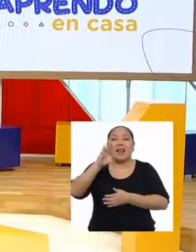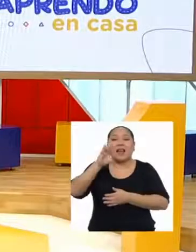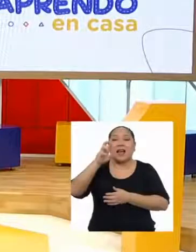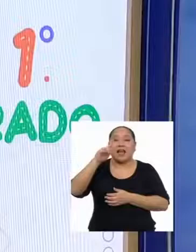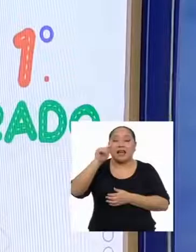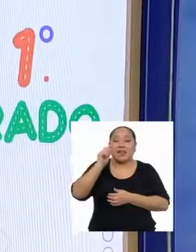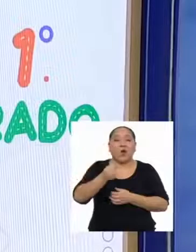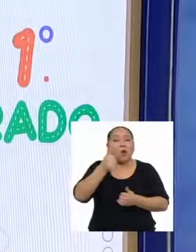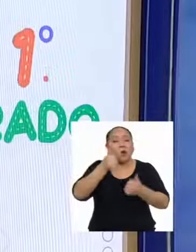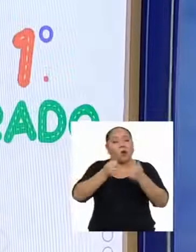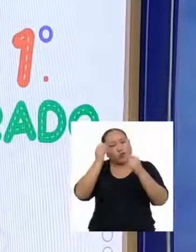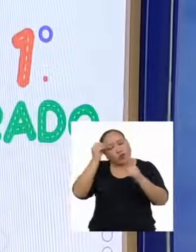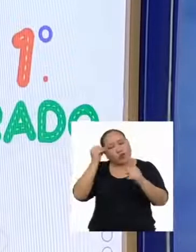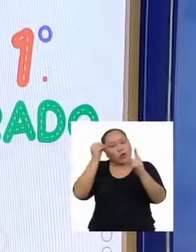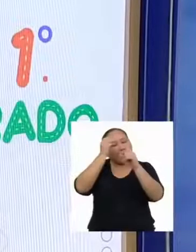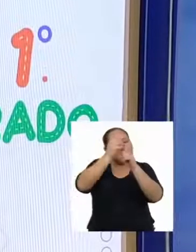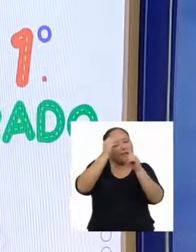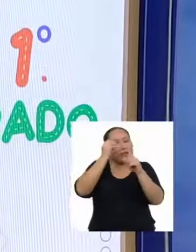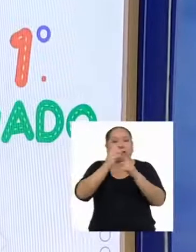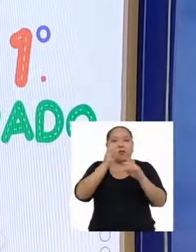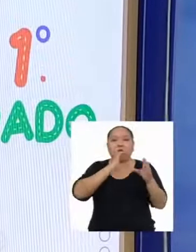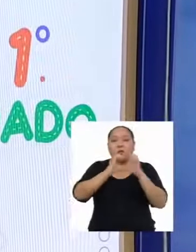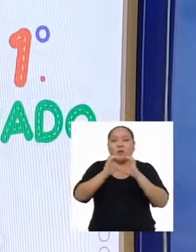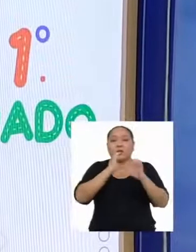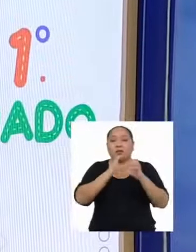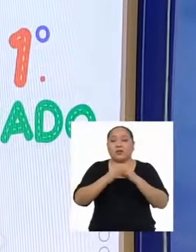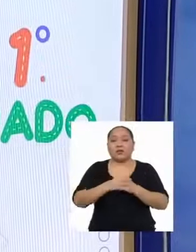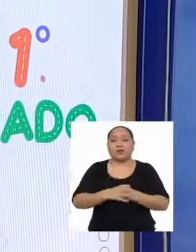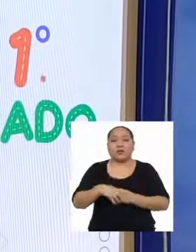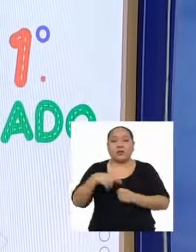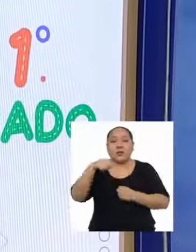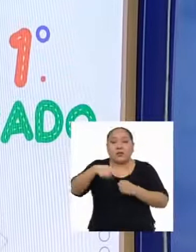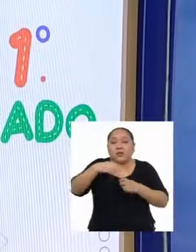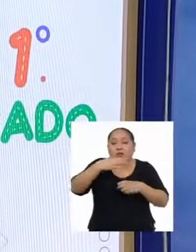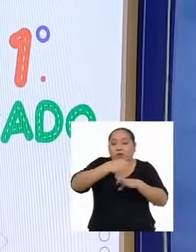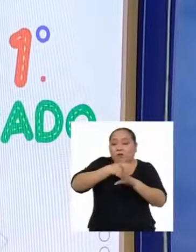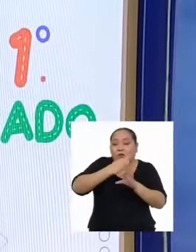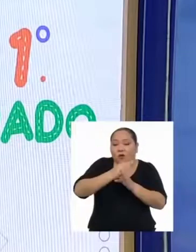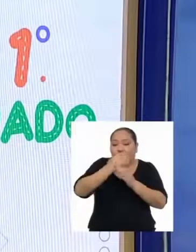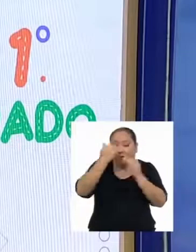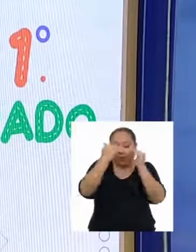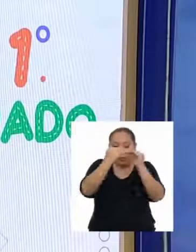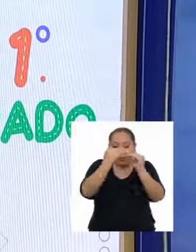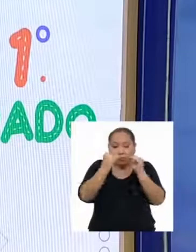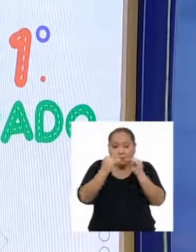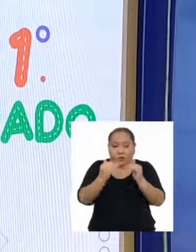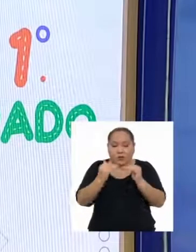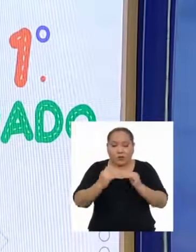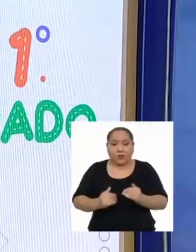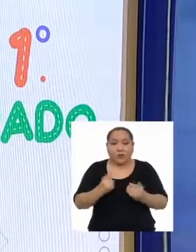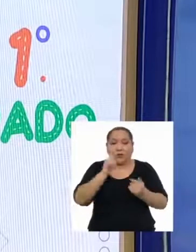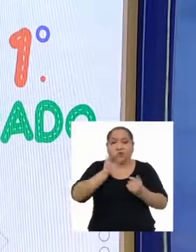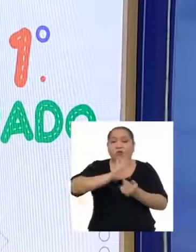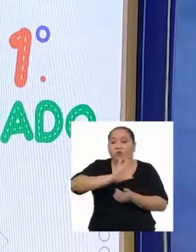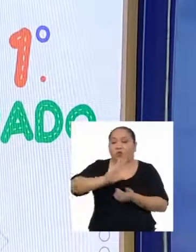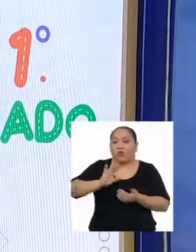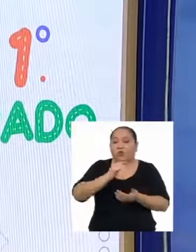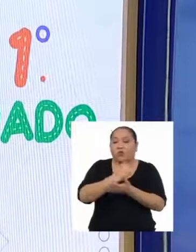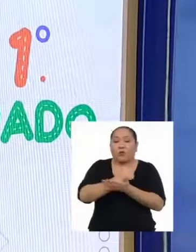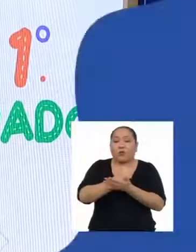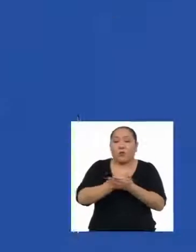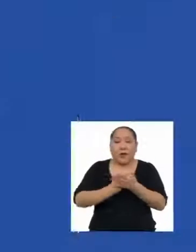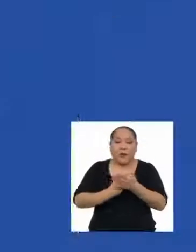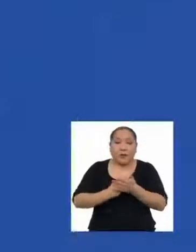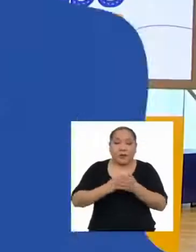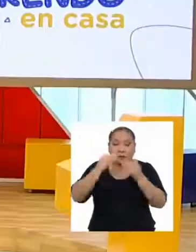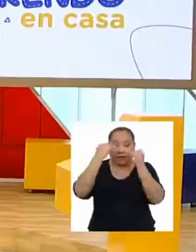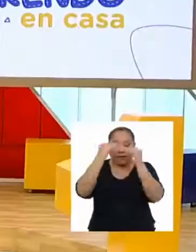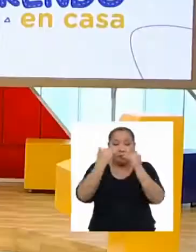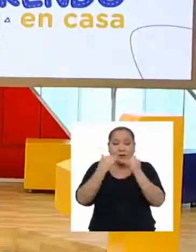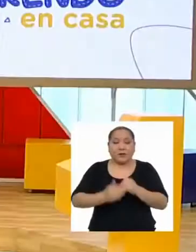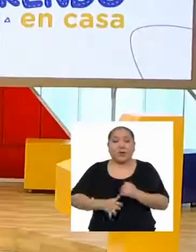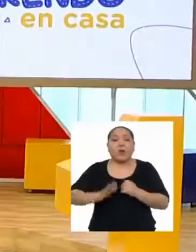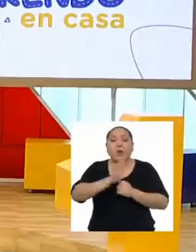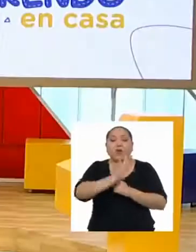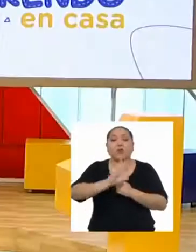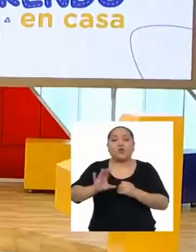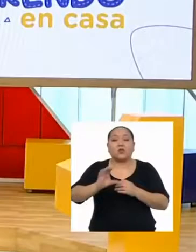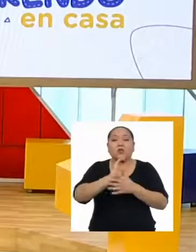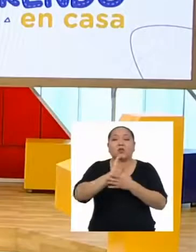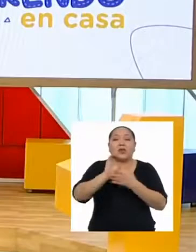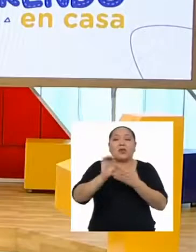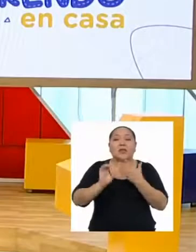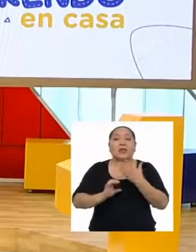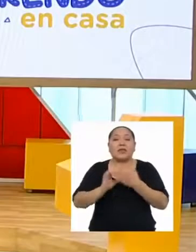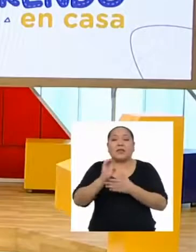comunicativo. Acerca de su estructura, cada una de las partes y sus características.